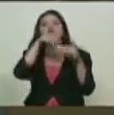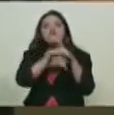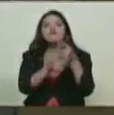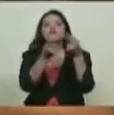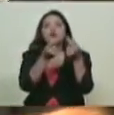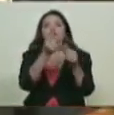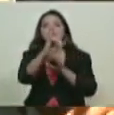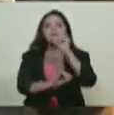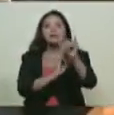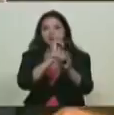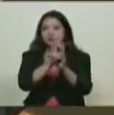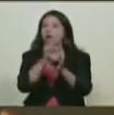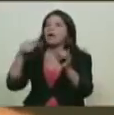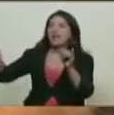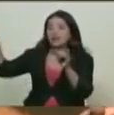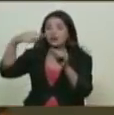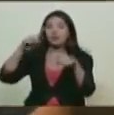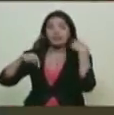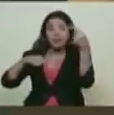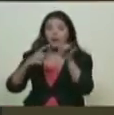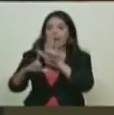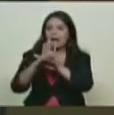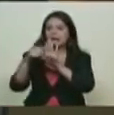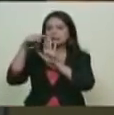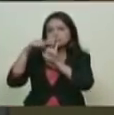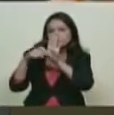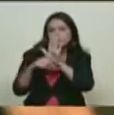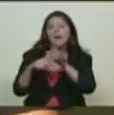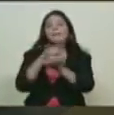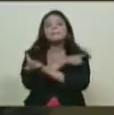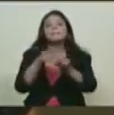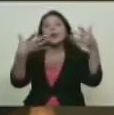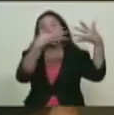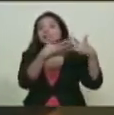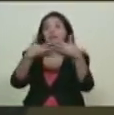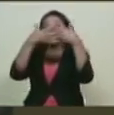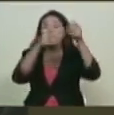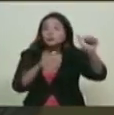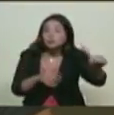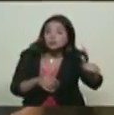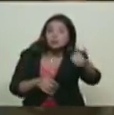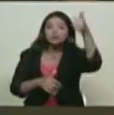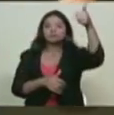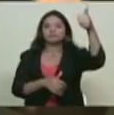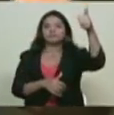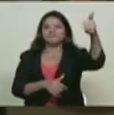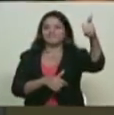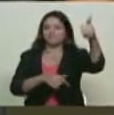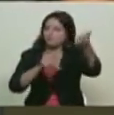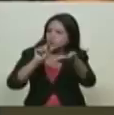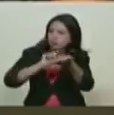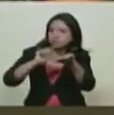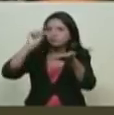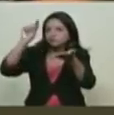generaron todas las políticas rectoras estado unidos como el principal financista